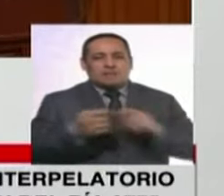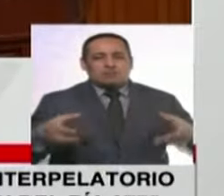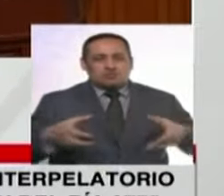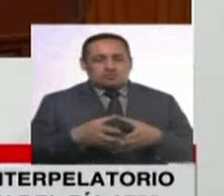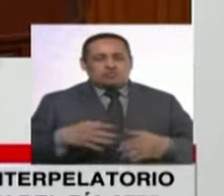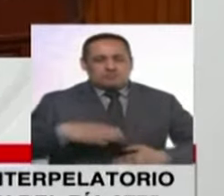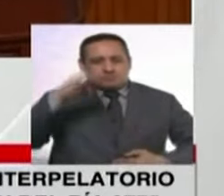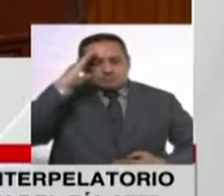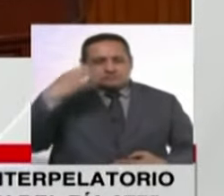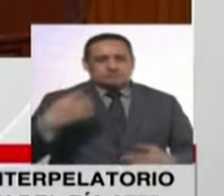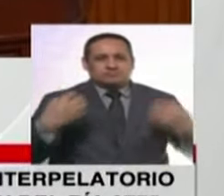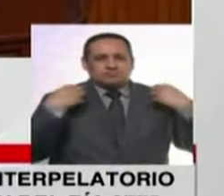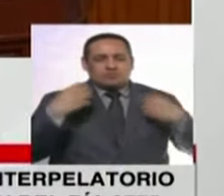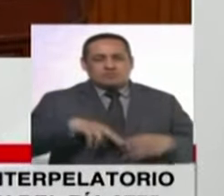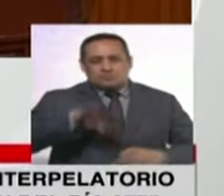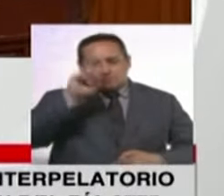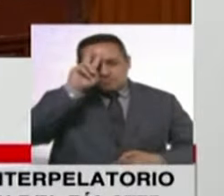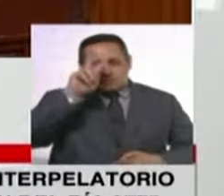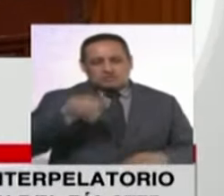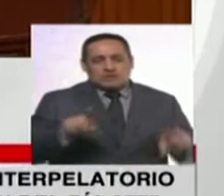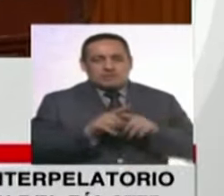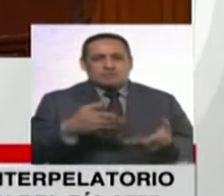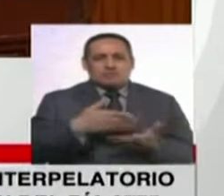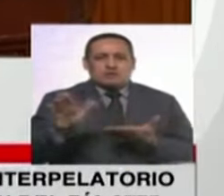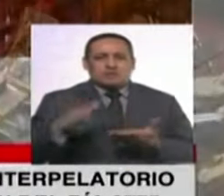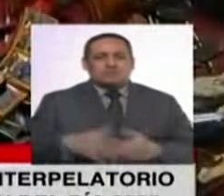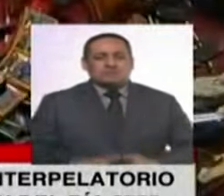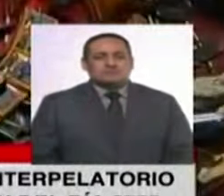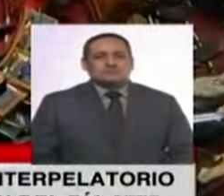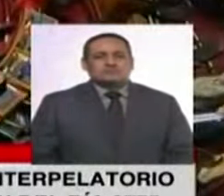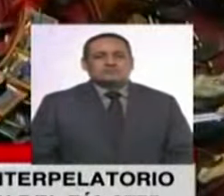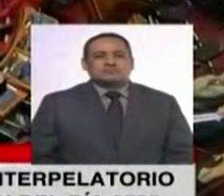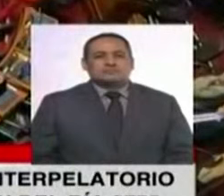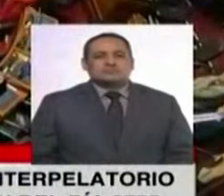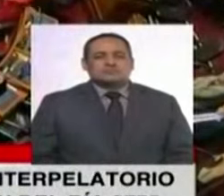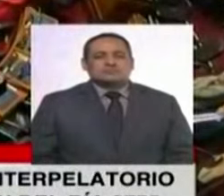oficiales de la Policía Nacional del Perú pasados al retiro